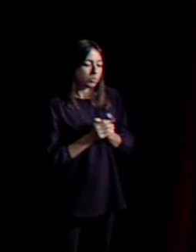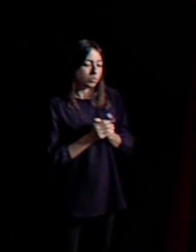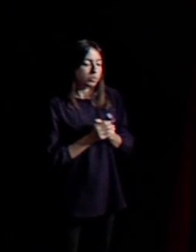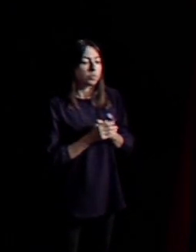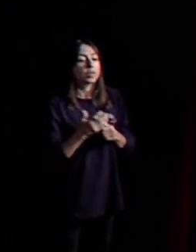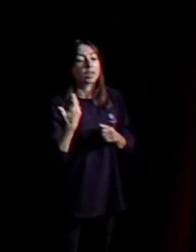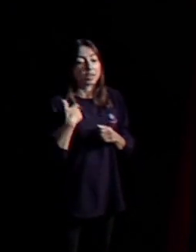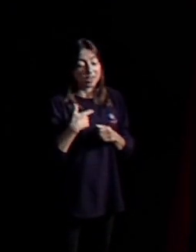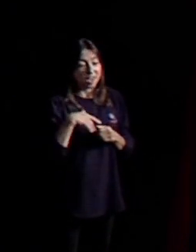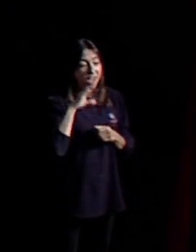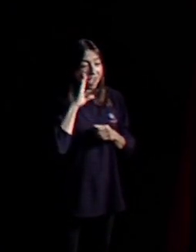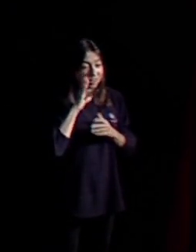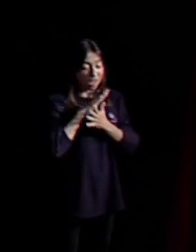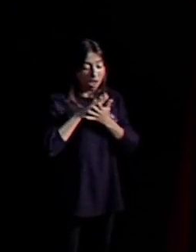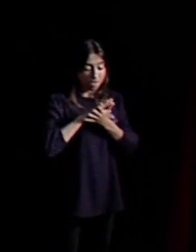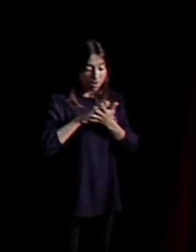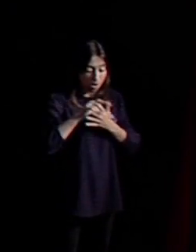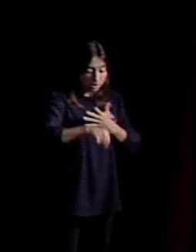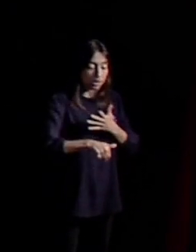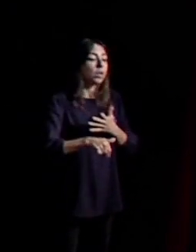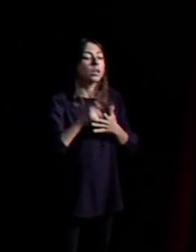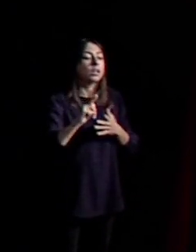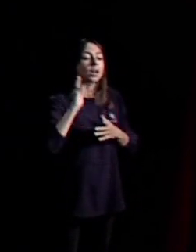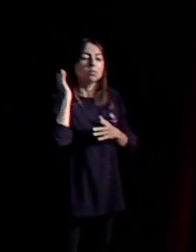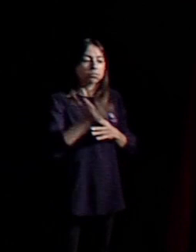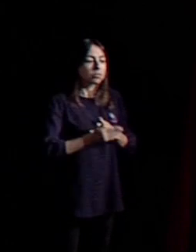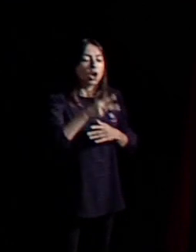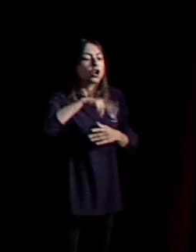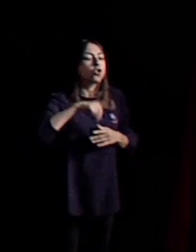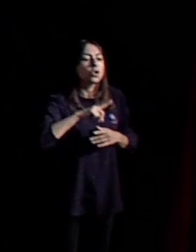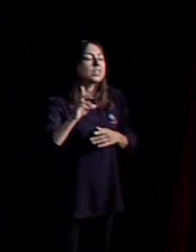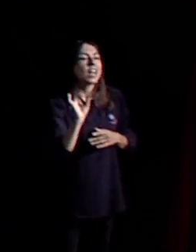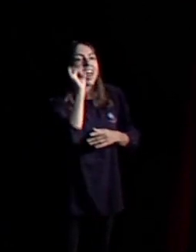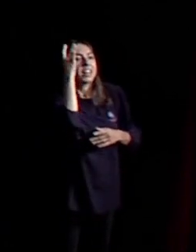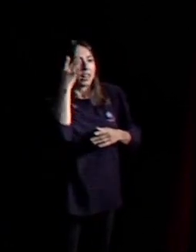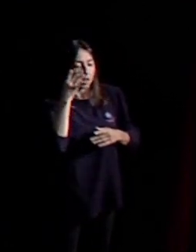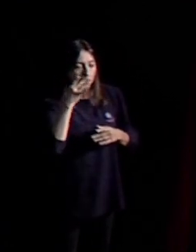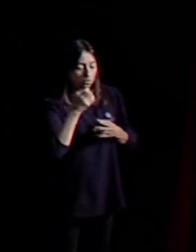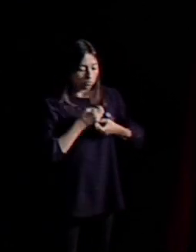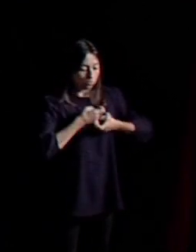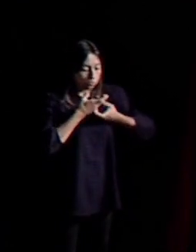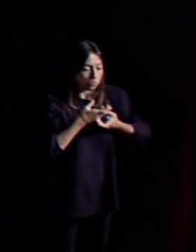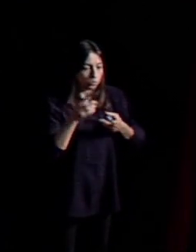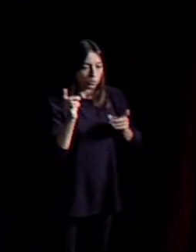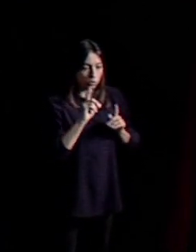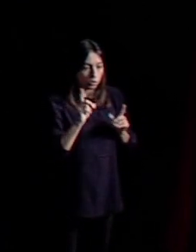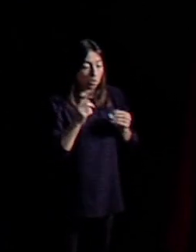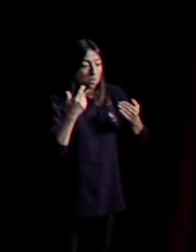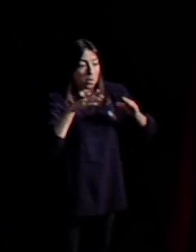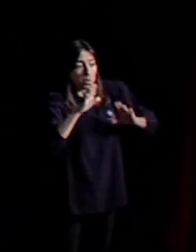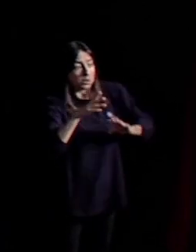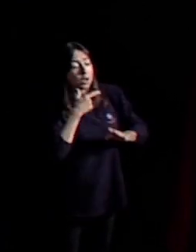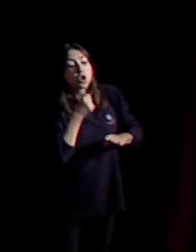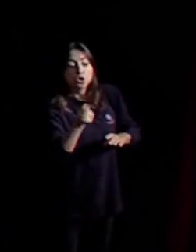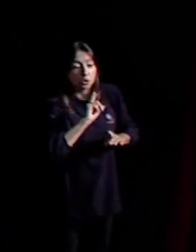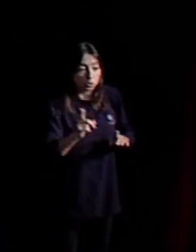Ya se ha hablado antes aquí que lo sancionable no es la expresión de la idea, ¿no? Sino, por muy repugnantes que éstas puedan